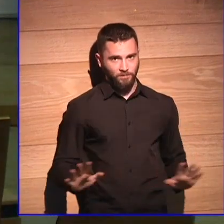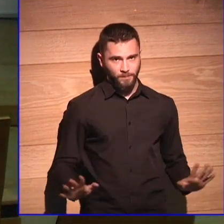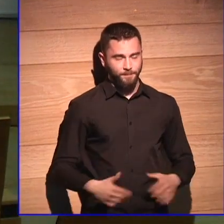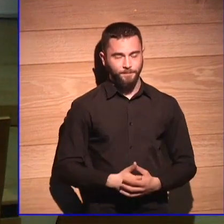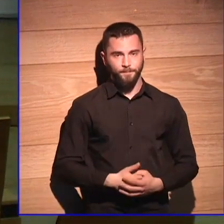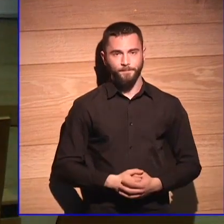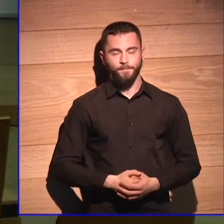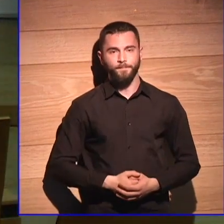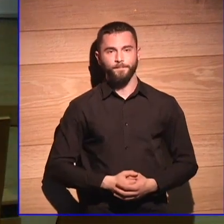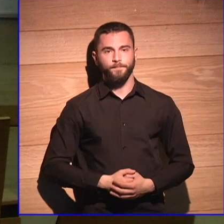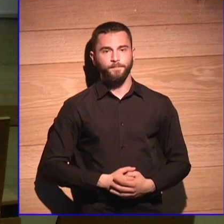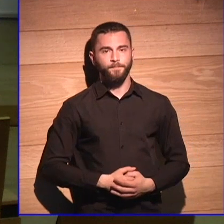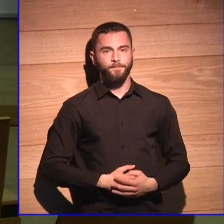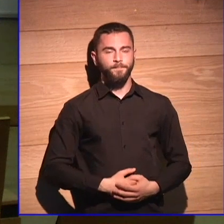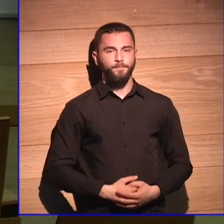Sí, perdón.